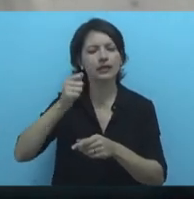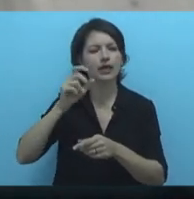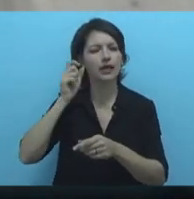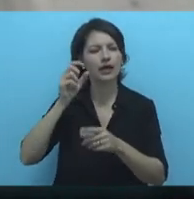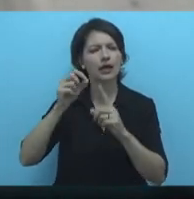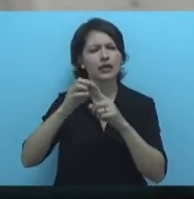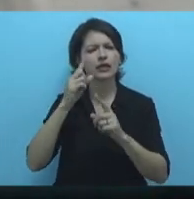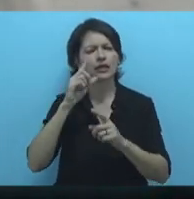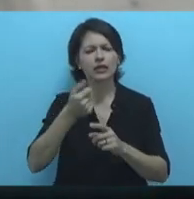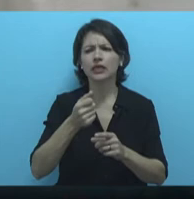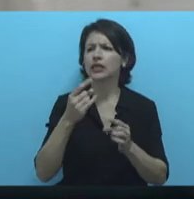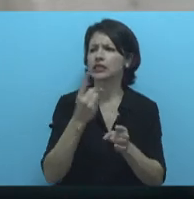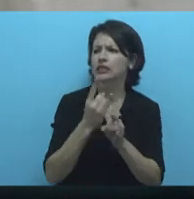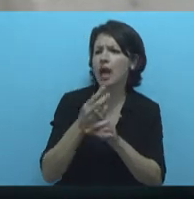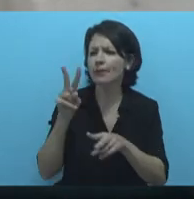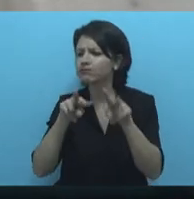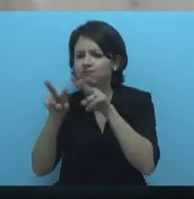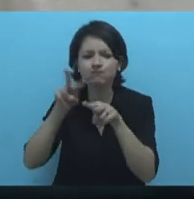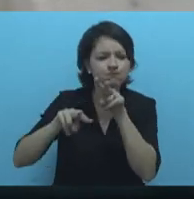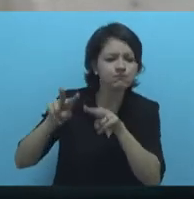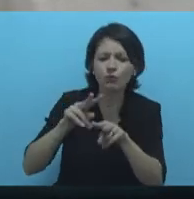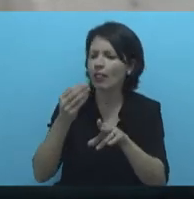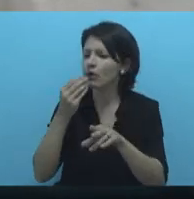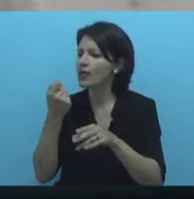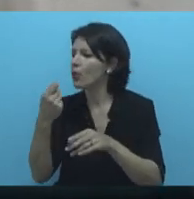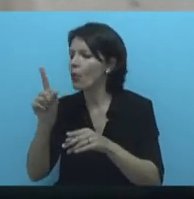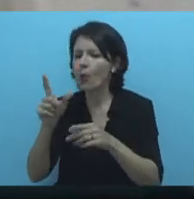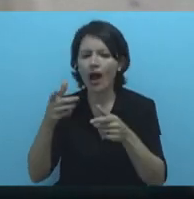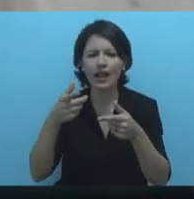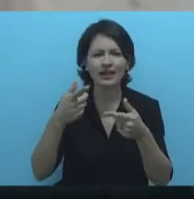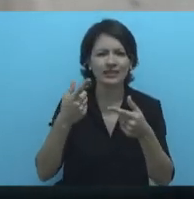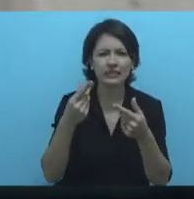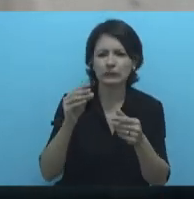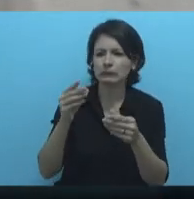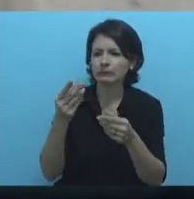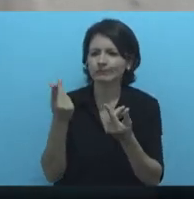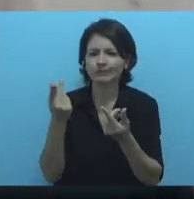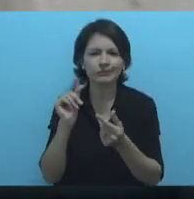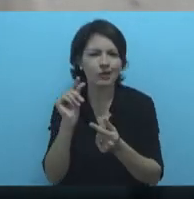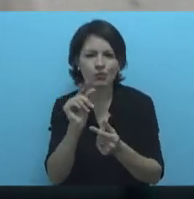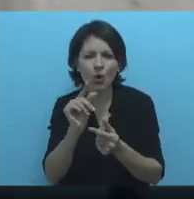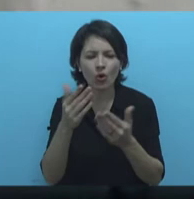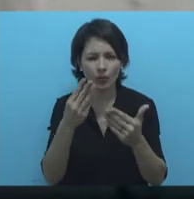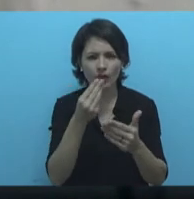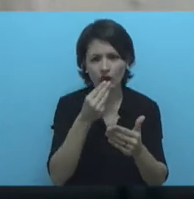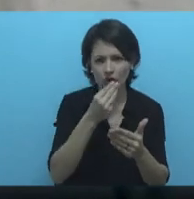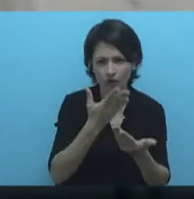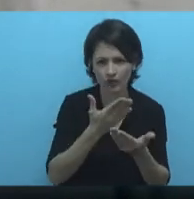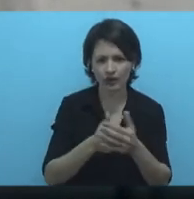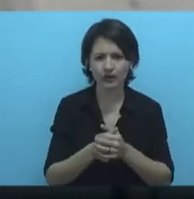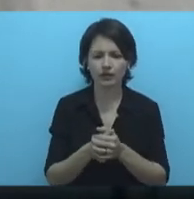varios supermercados y supermercados para poder encontrar tan solo unos pocos productos que pueden consumir constituyéndose